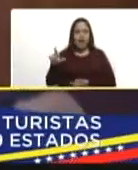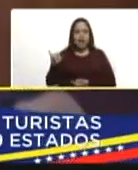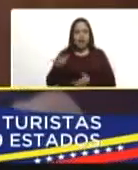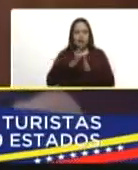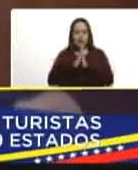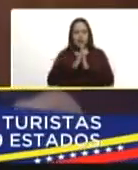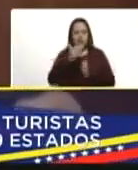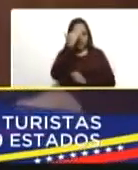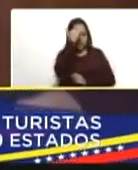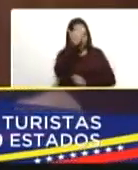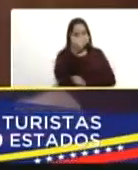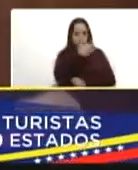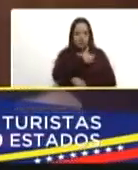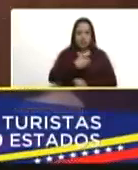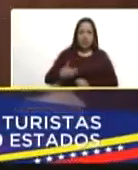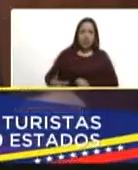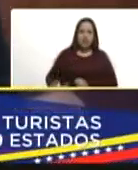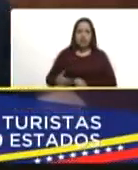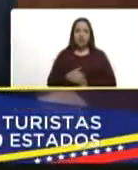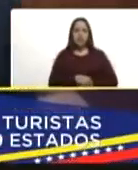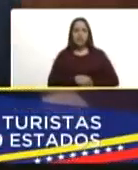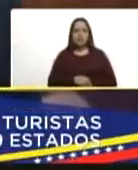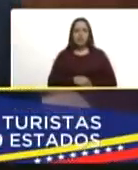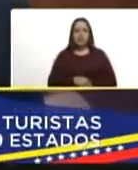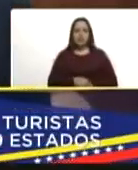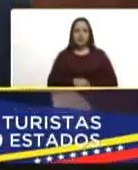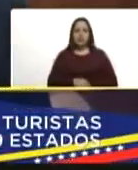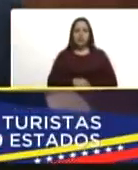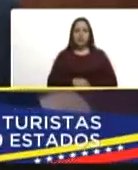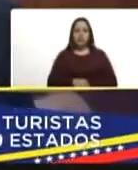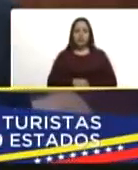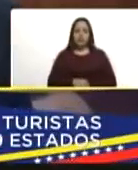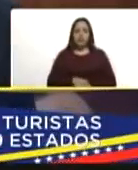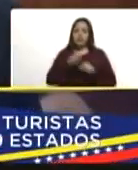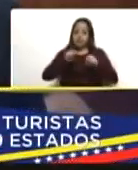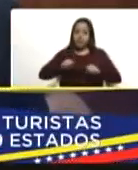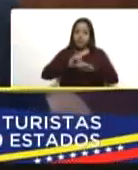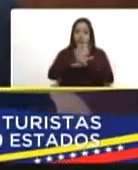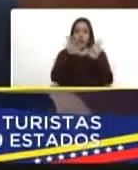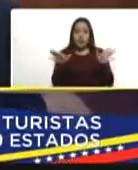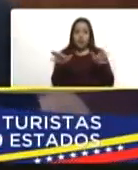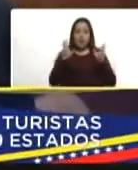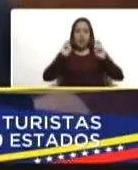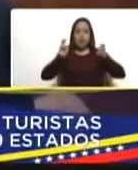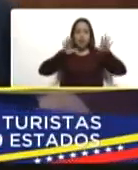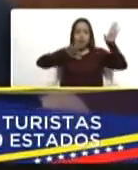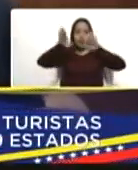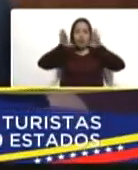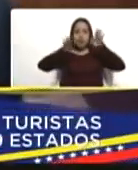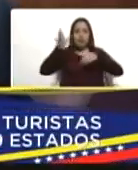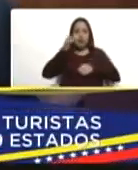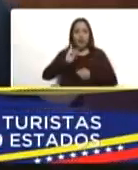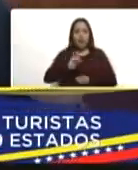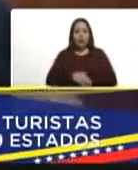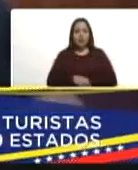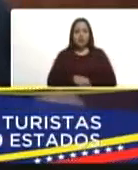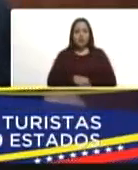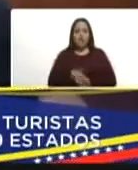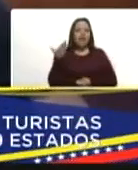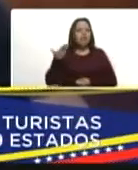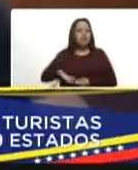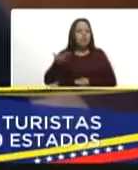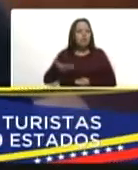favor presidente Saludos presidente sí efectivamente el sector turismo está llamado a ser un elemento